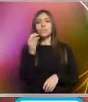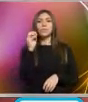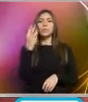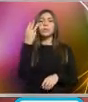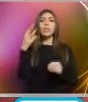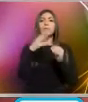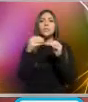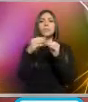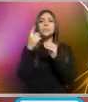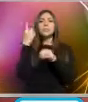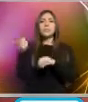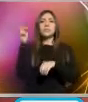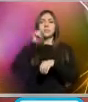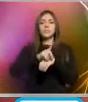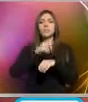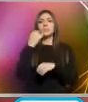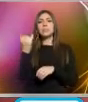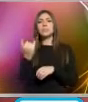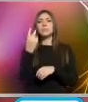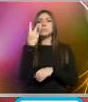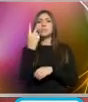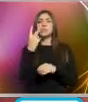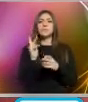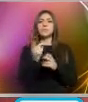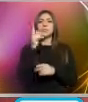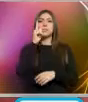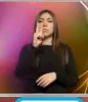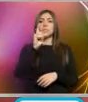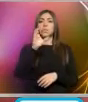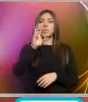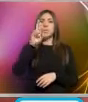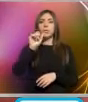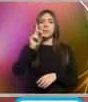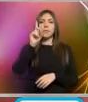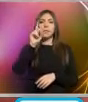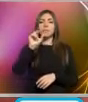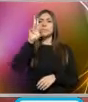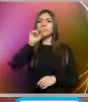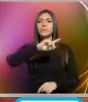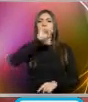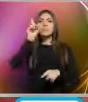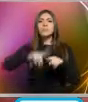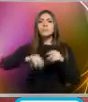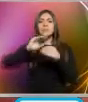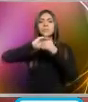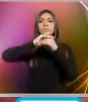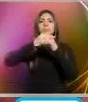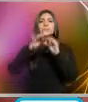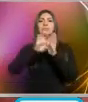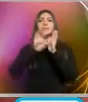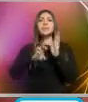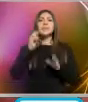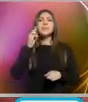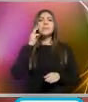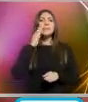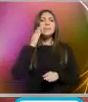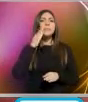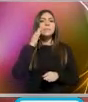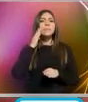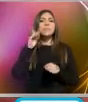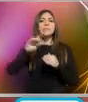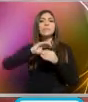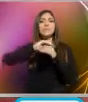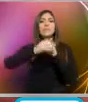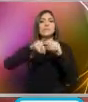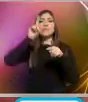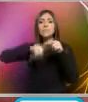y mínimo 2 verduras y que una sea cruda. No quitarle la cáscara, es pésimo quitarle la cáscara, por ejemplo, a la manzana, que Ajá.